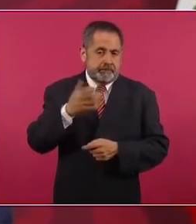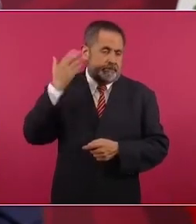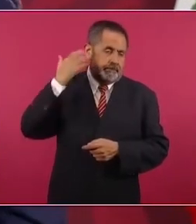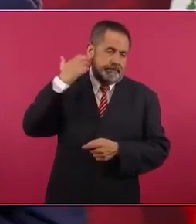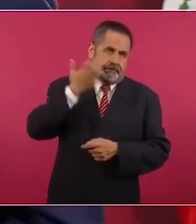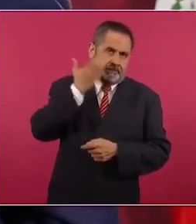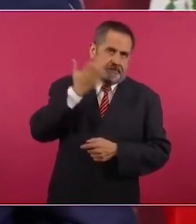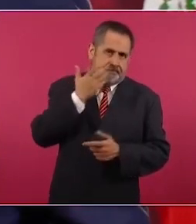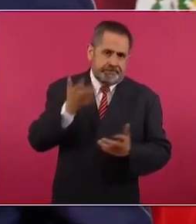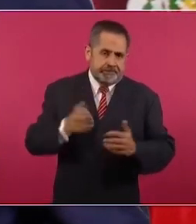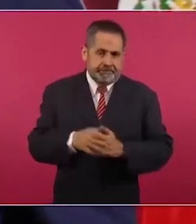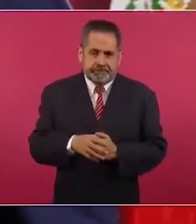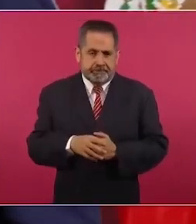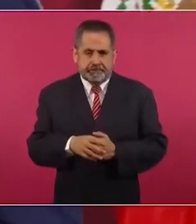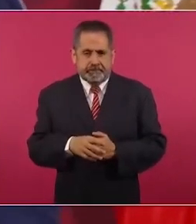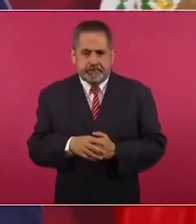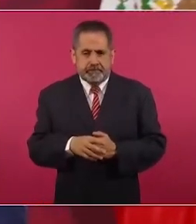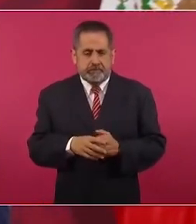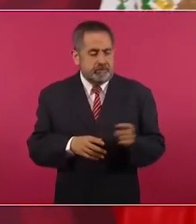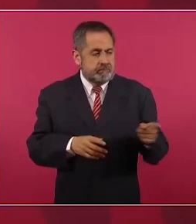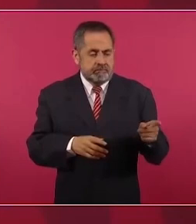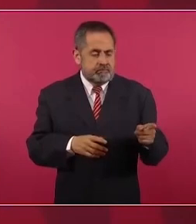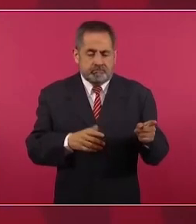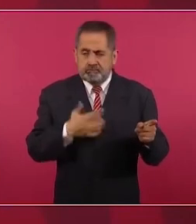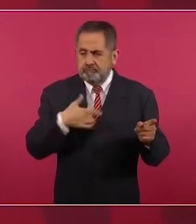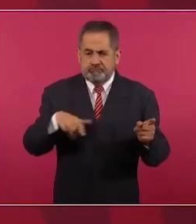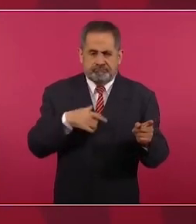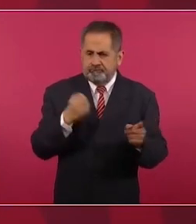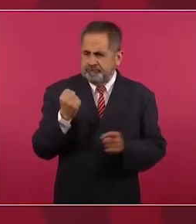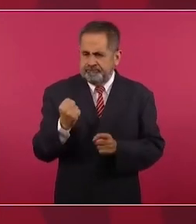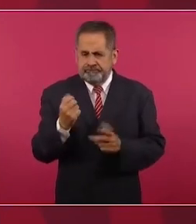canción, más fuerte que el amor.